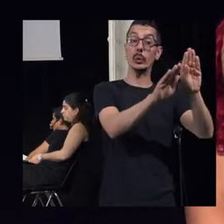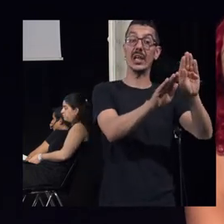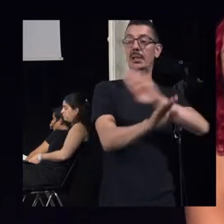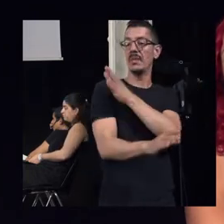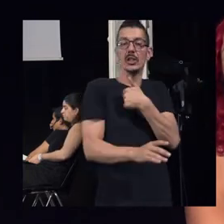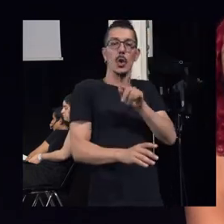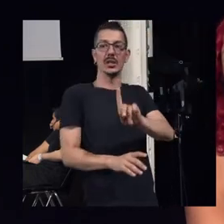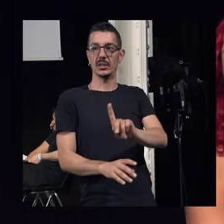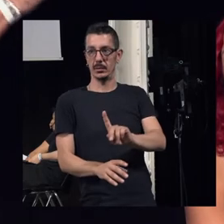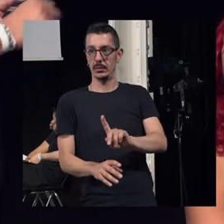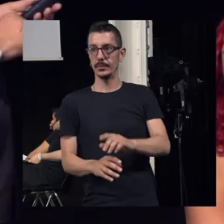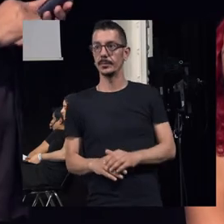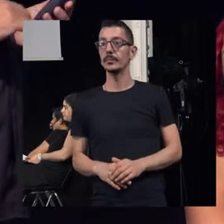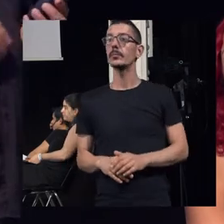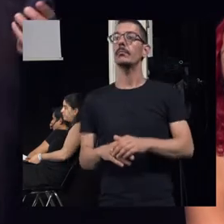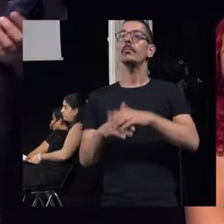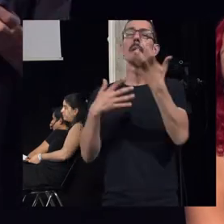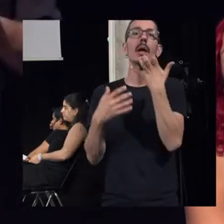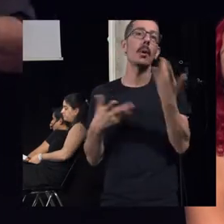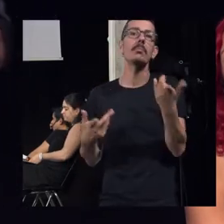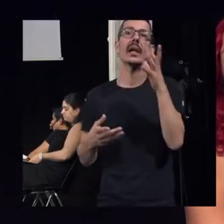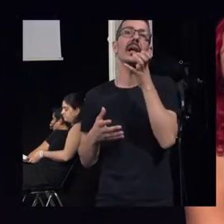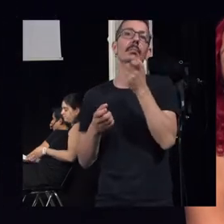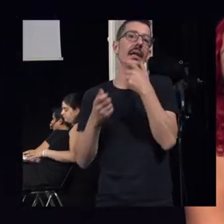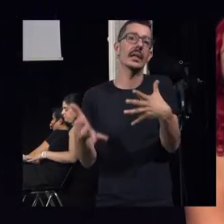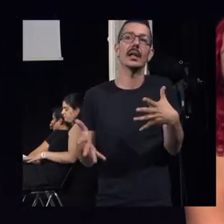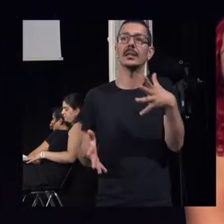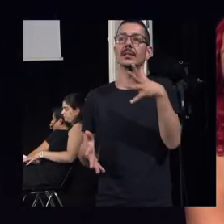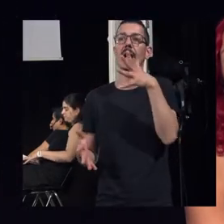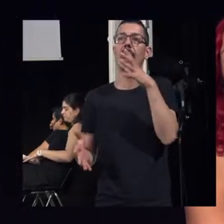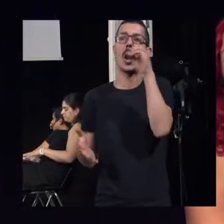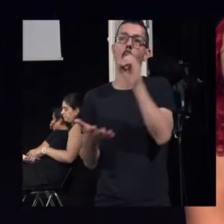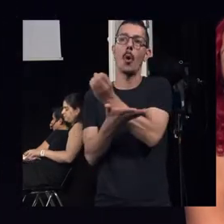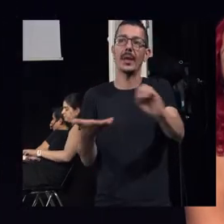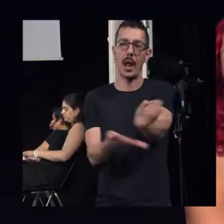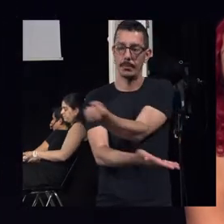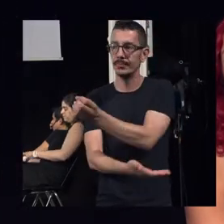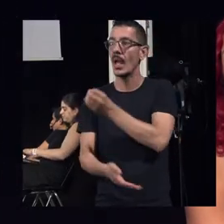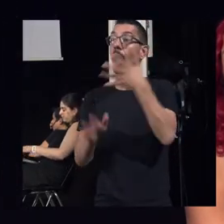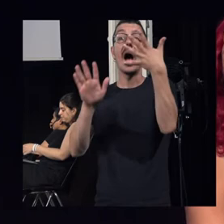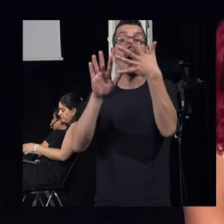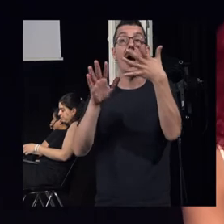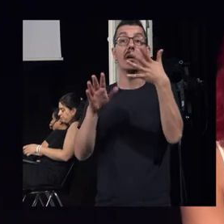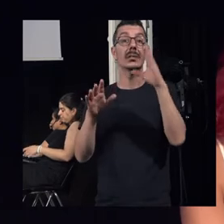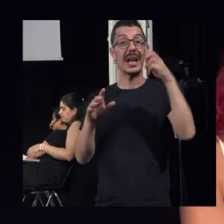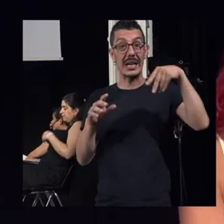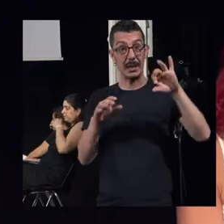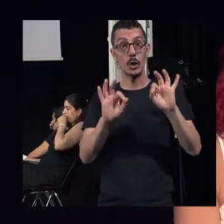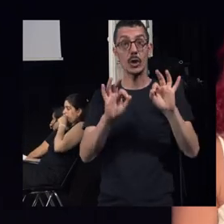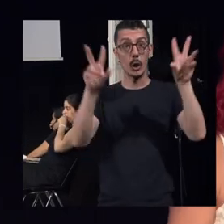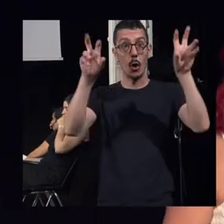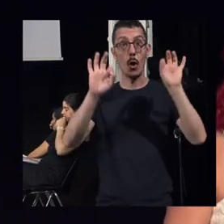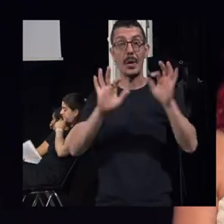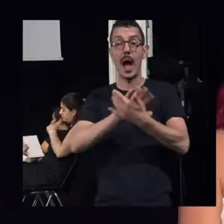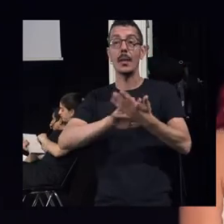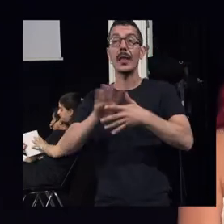ópera Carmen, musicalmente, está muy bien. La ópera Carmen habla de una gitana de finales del 18, si no me equivoco.